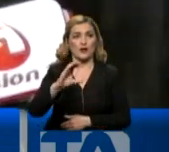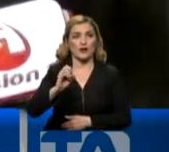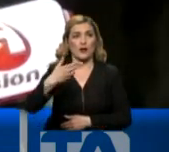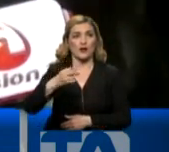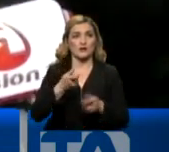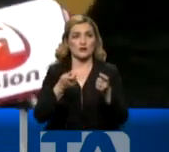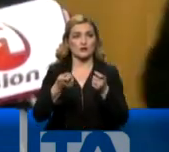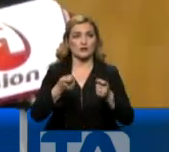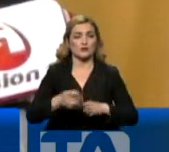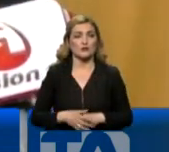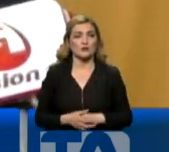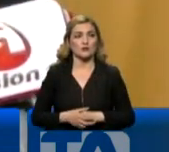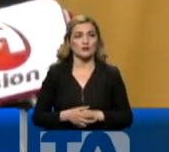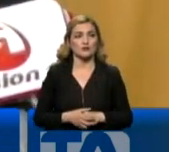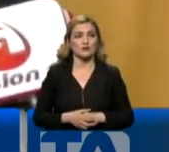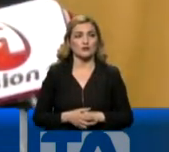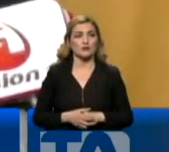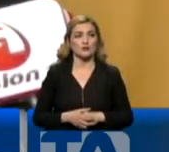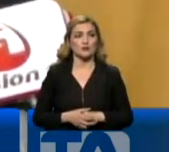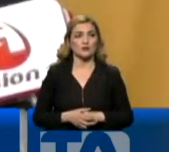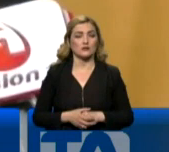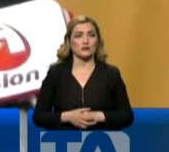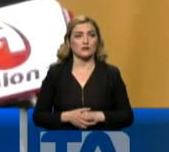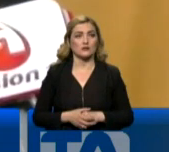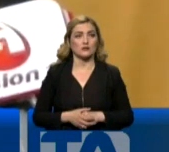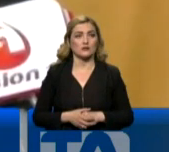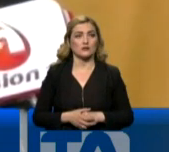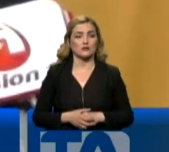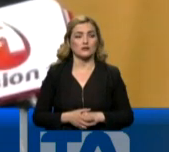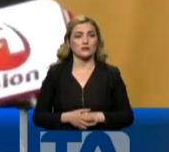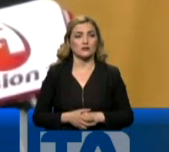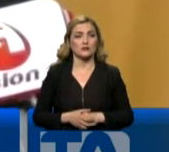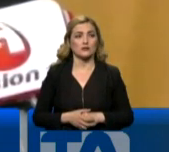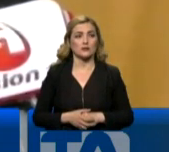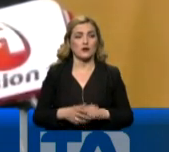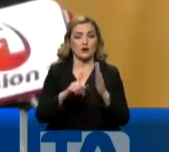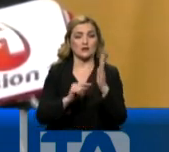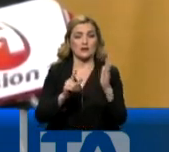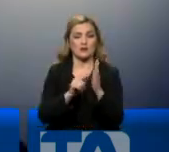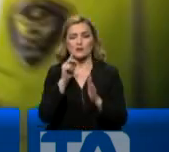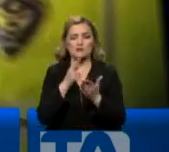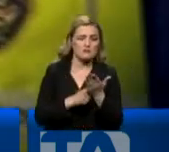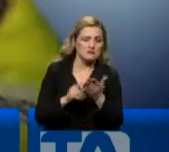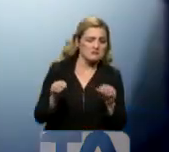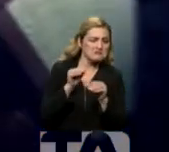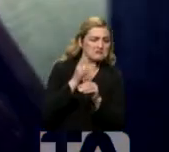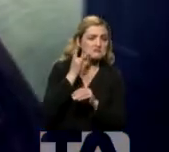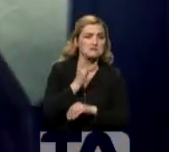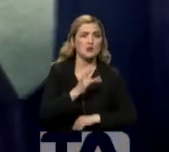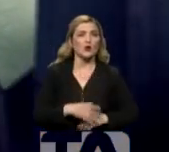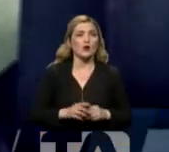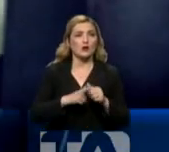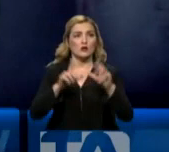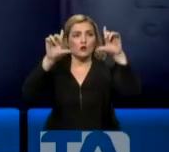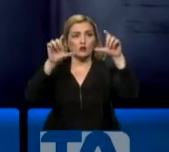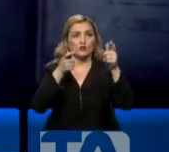En realidad fue el Servicio de Rentas Internas quien había analizado algún movimiento tributario. Estas son las primeras fotografías